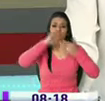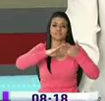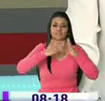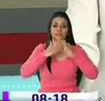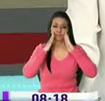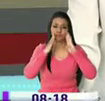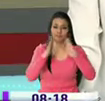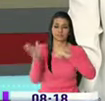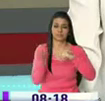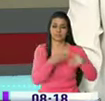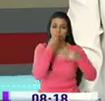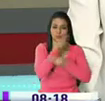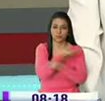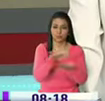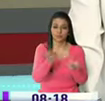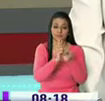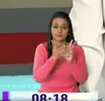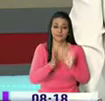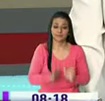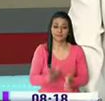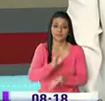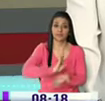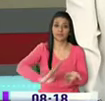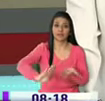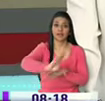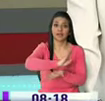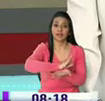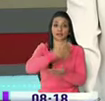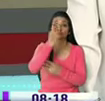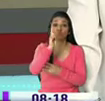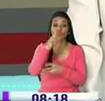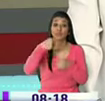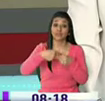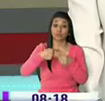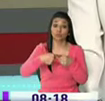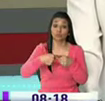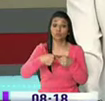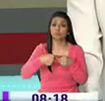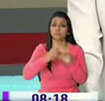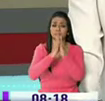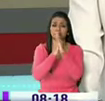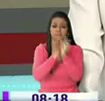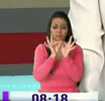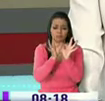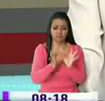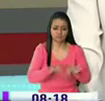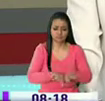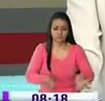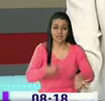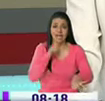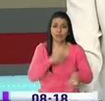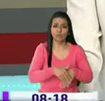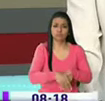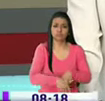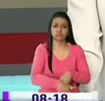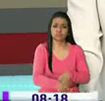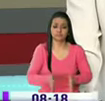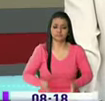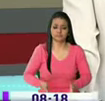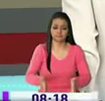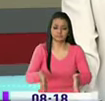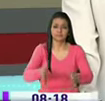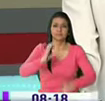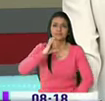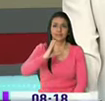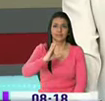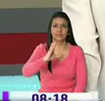supuesto, les contamos que los vecinos del barrio Oriente Quiteño, al sur de la capital, soliciten que se repare una fuga de agua ubicada en la calle C.